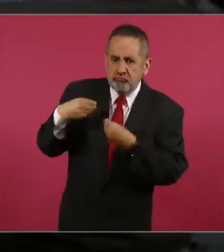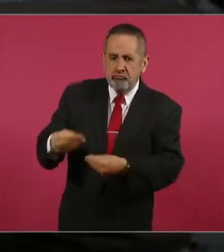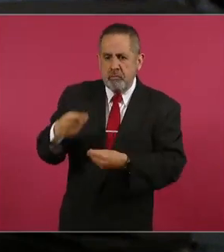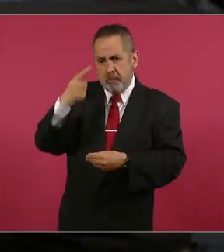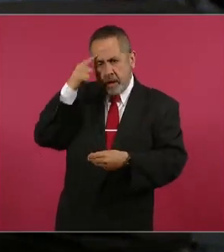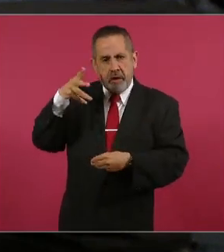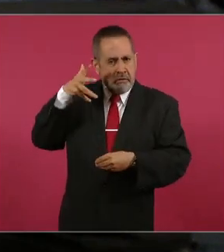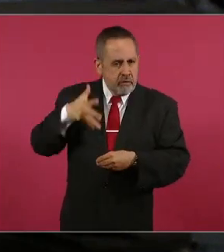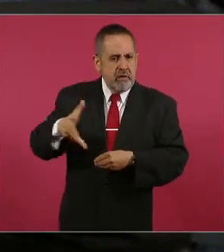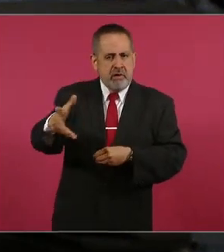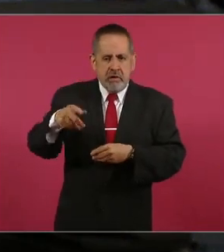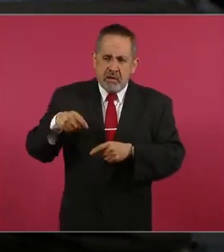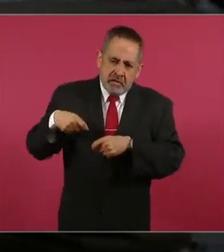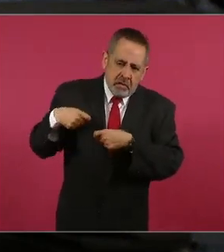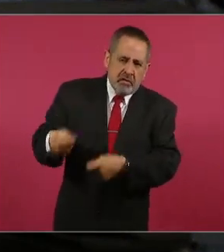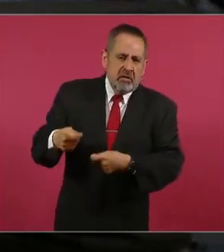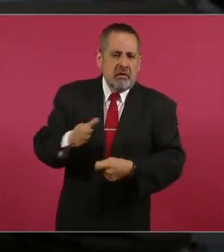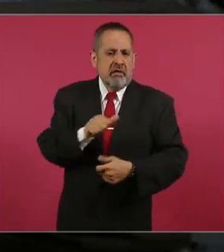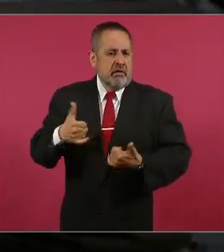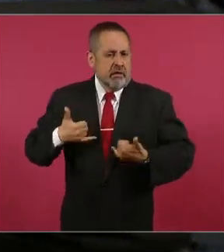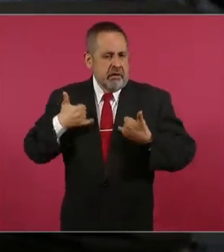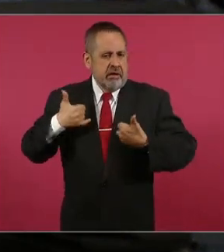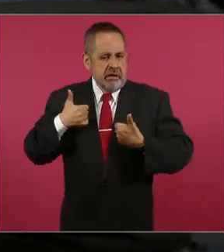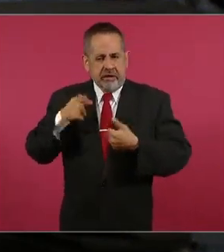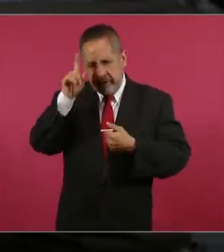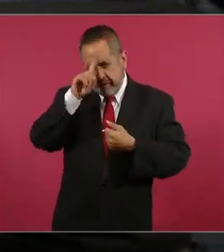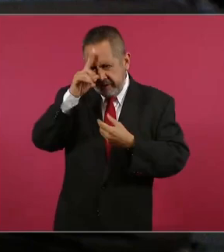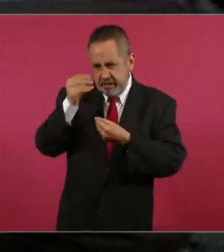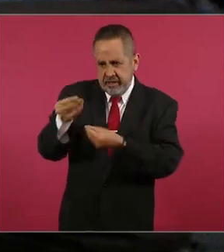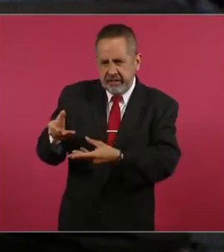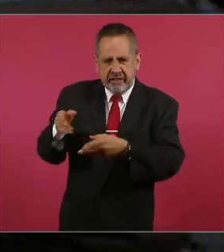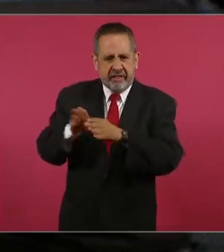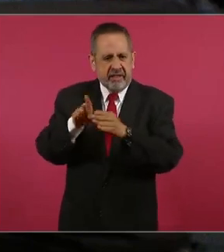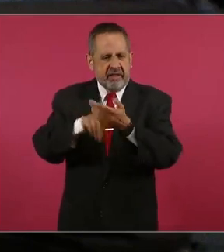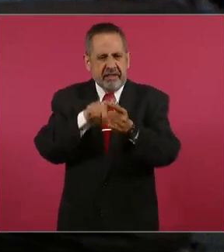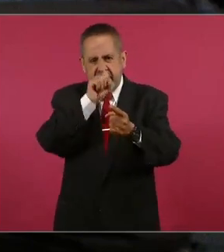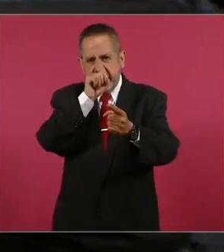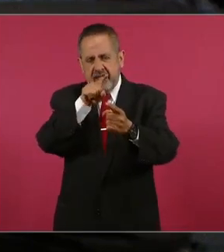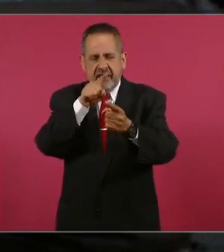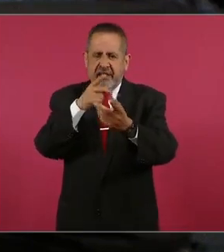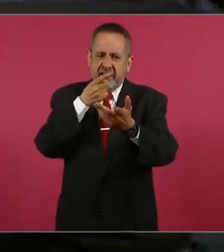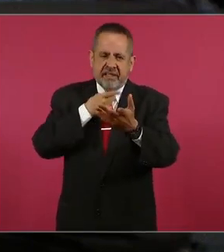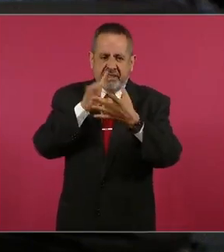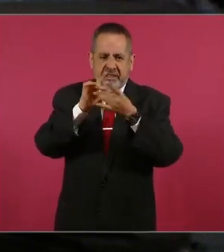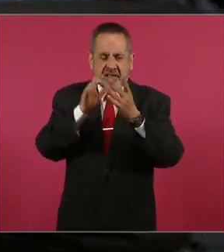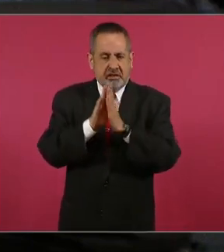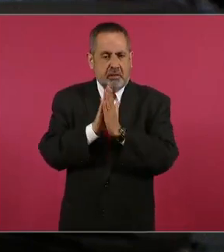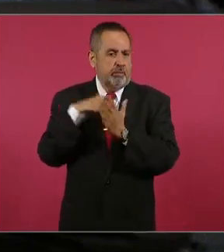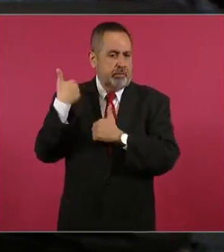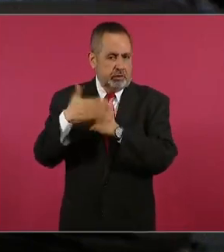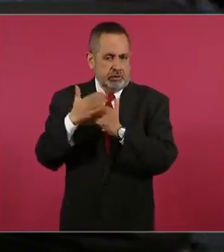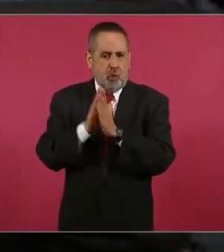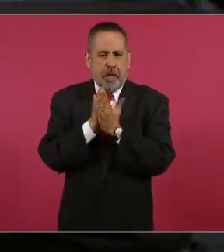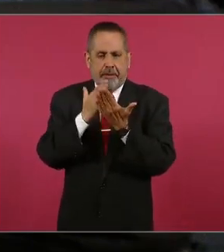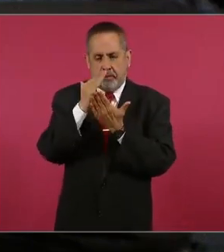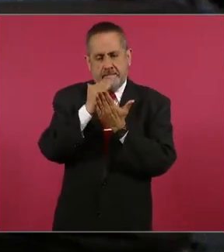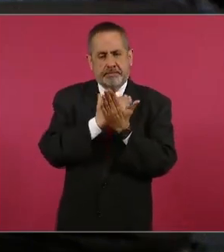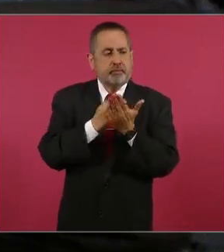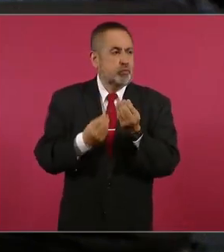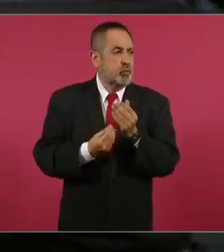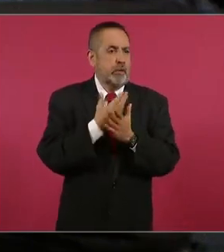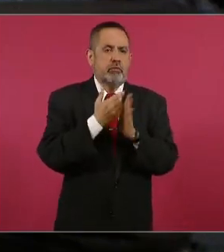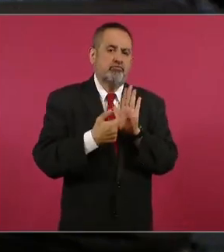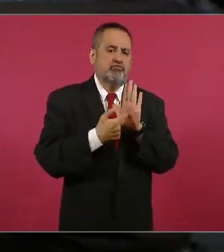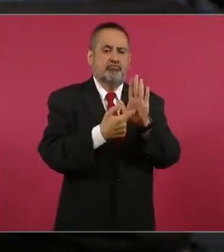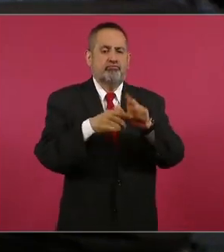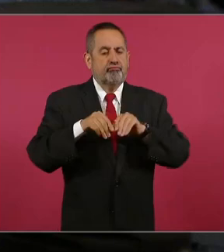los jóvenes? Esto también no, ya nos había mencionado que en su libro que va a presentar en